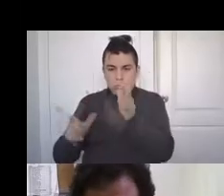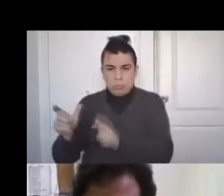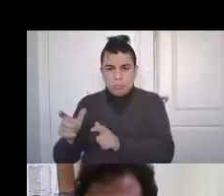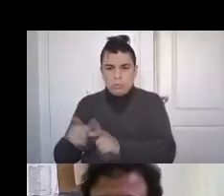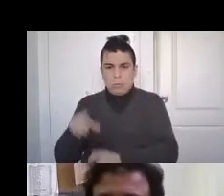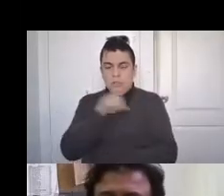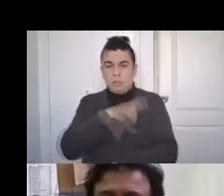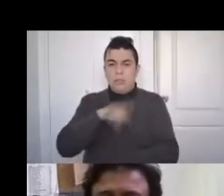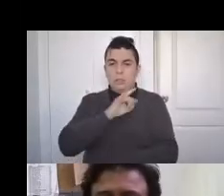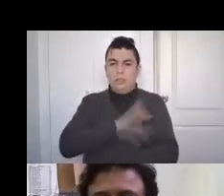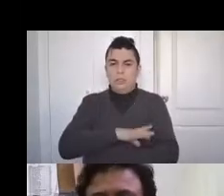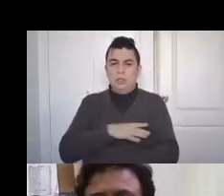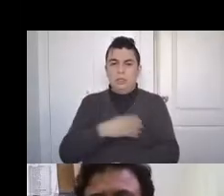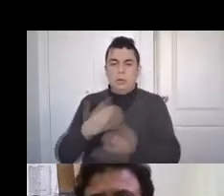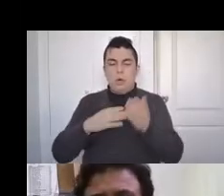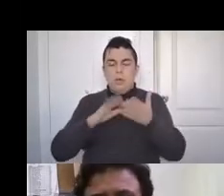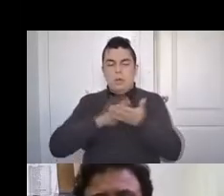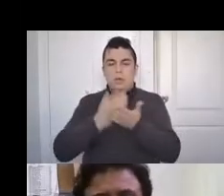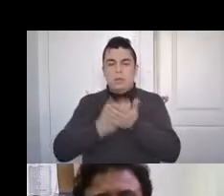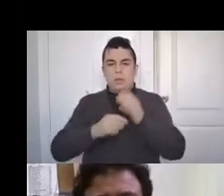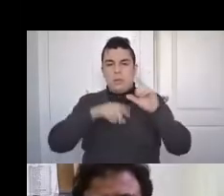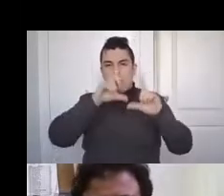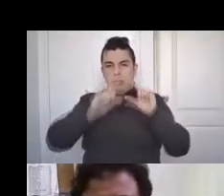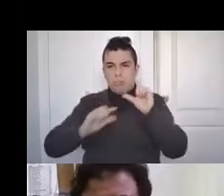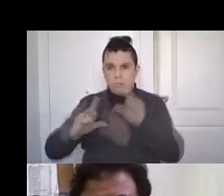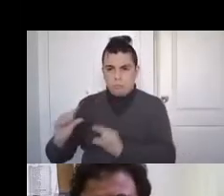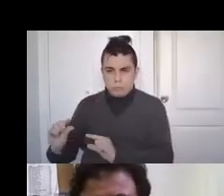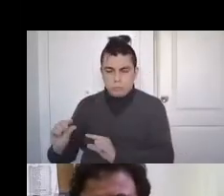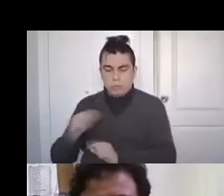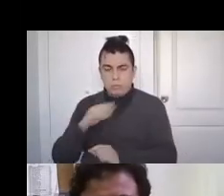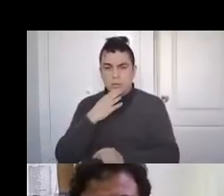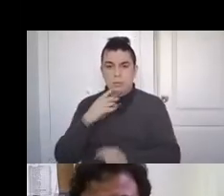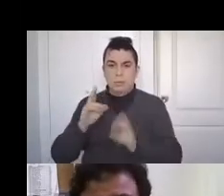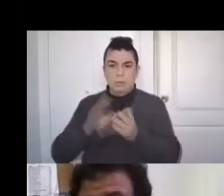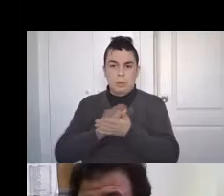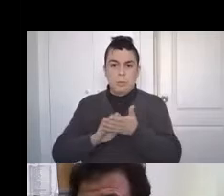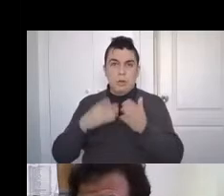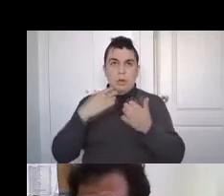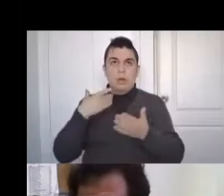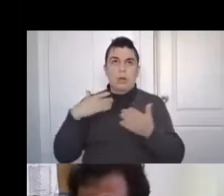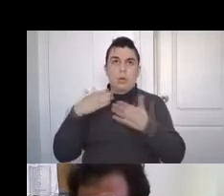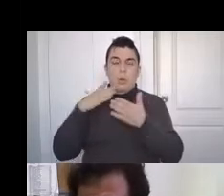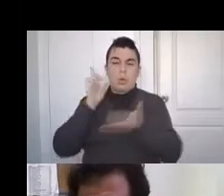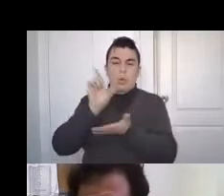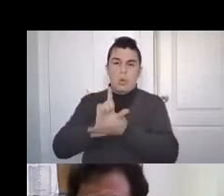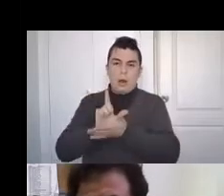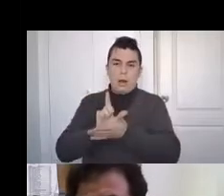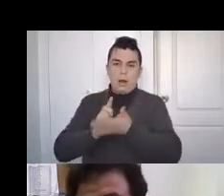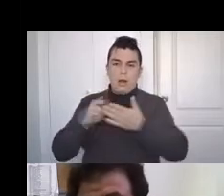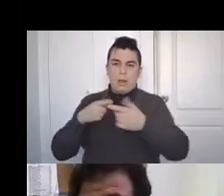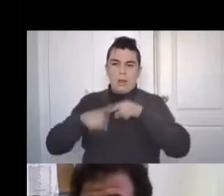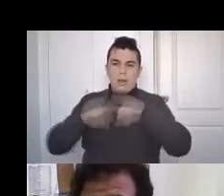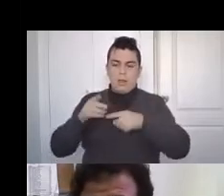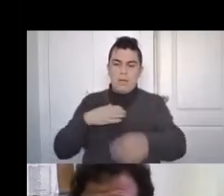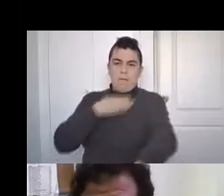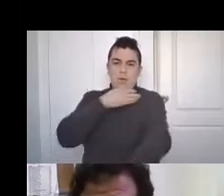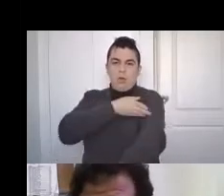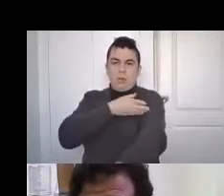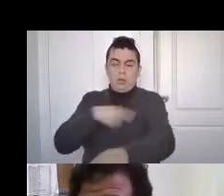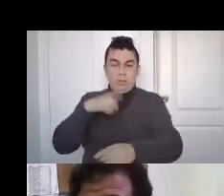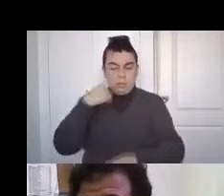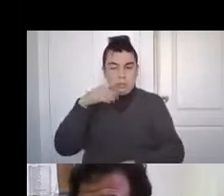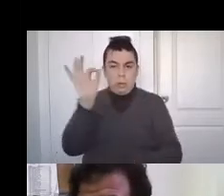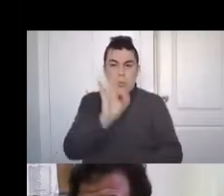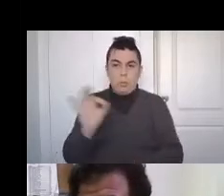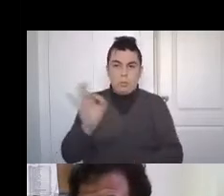acá de Chile, ¿cierto? Y podemos ver que en frontera, mayoritariamente, esto es porcentaje, ¿eh? Aquí, ojo, no se vayan a confundir, porque esto